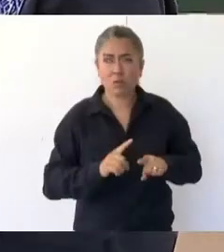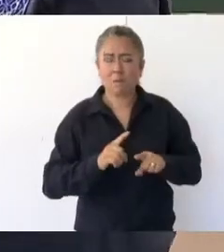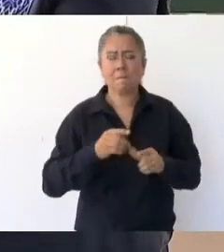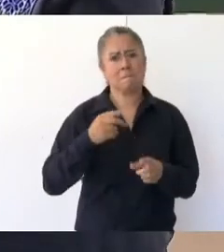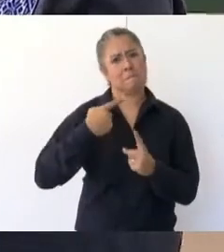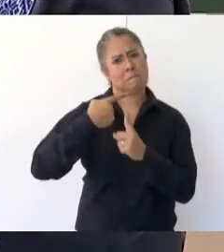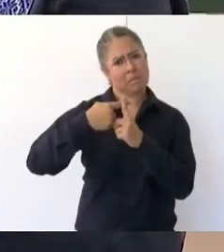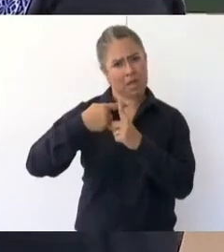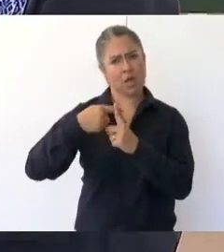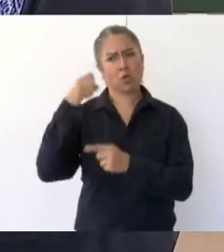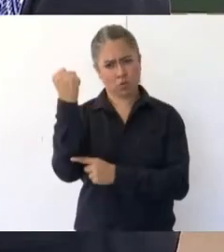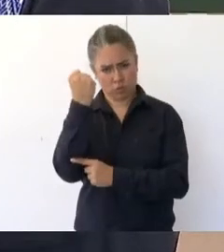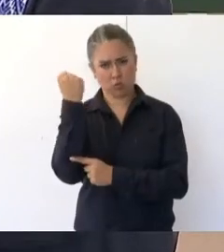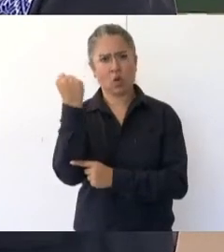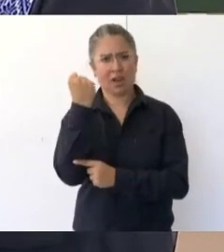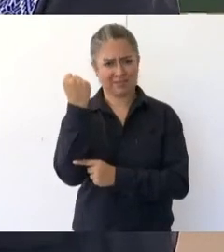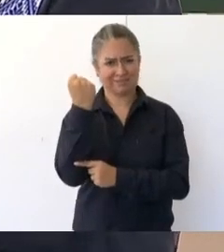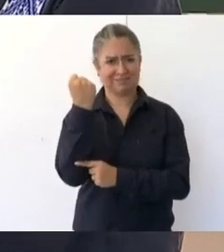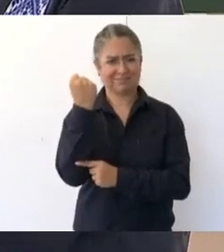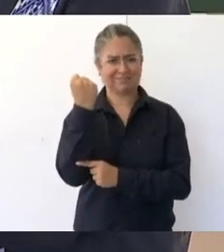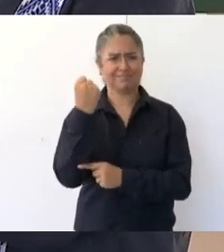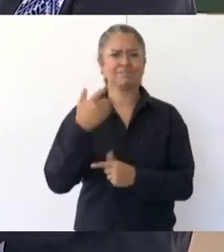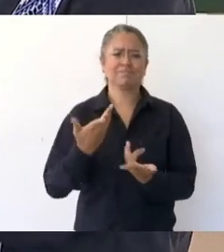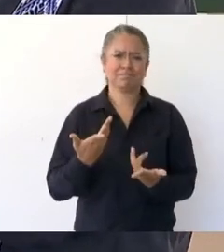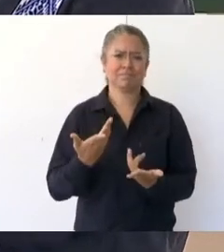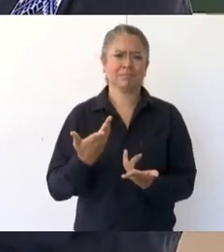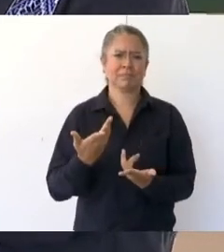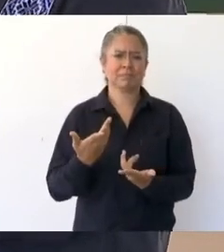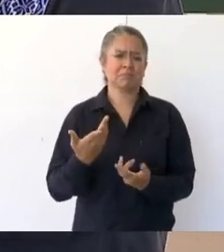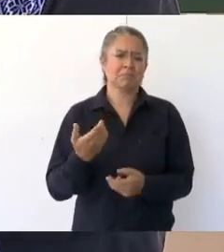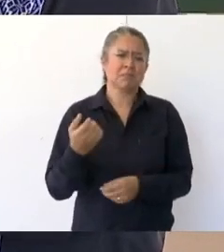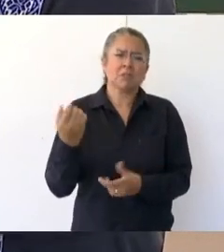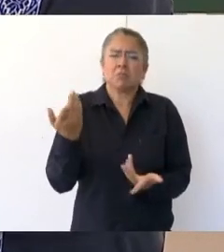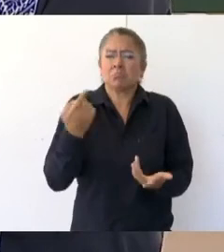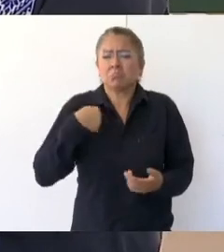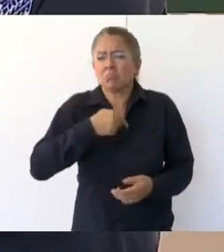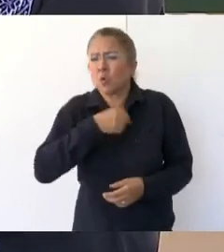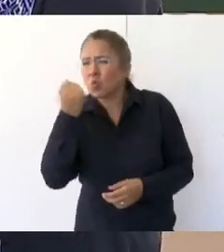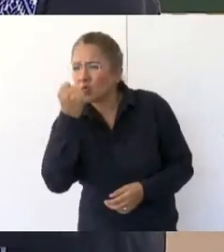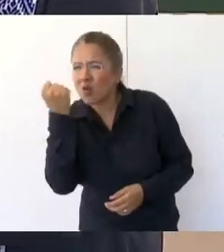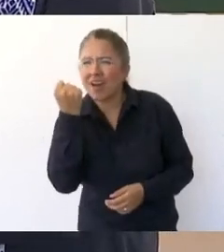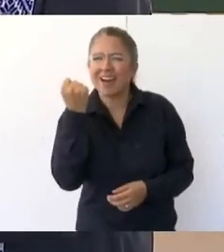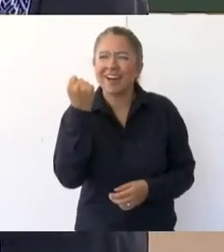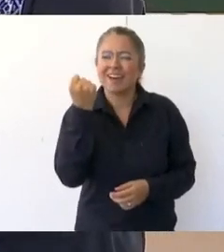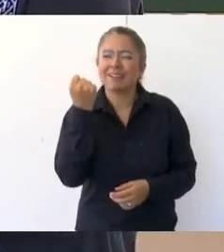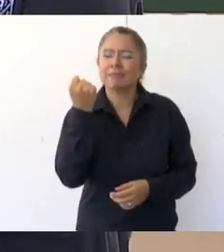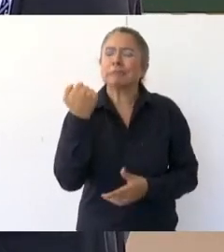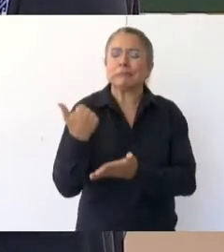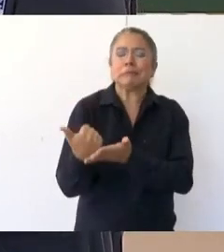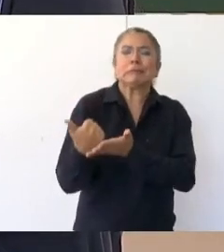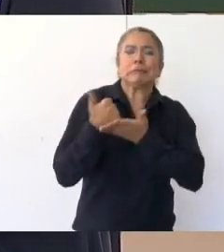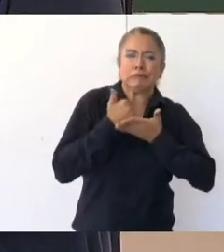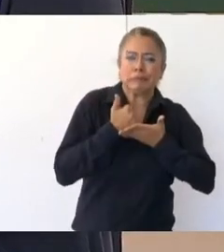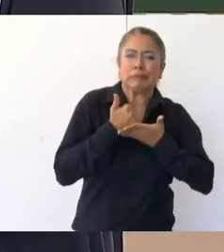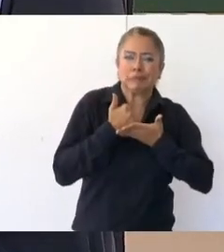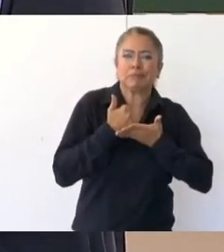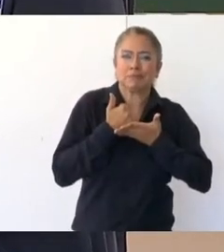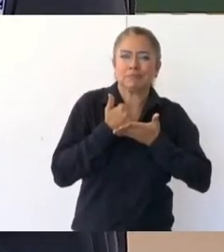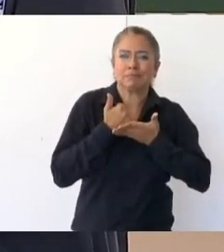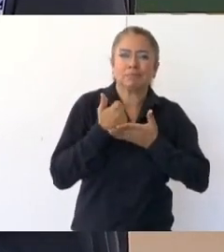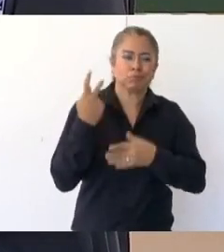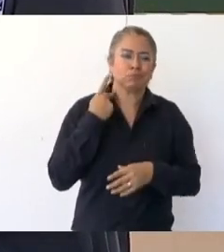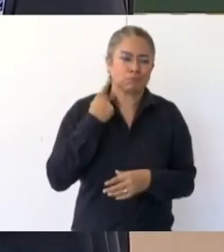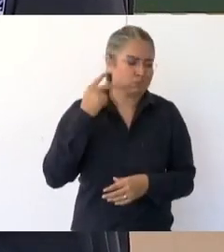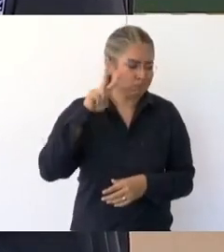Parece mentira, pero la suerte ayuda mucho en política.